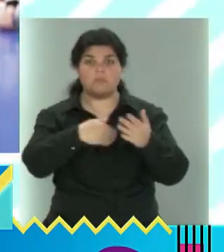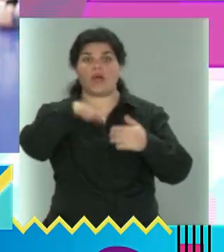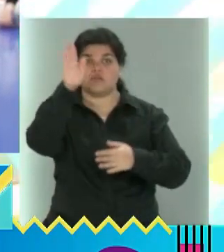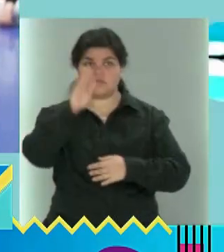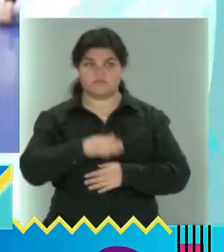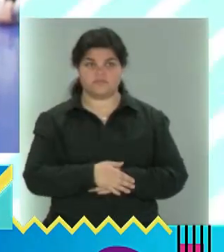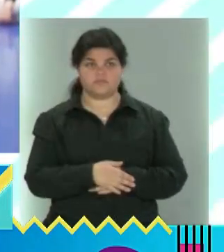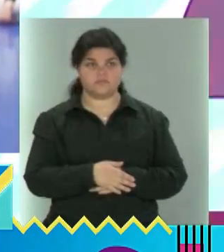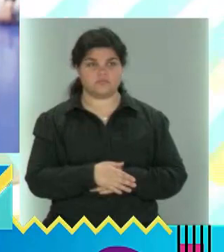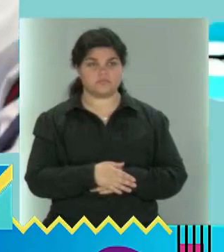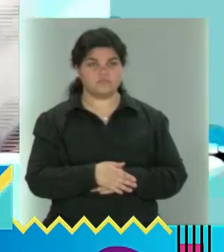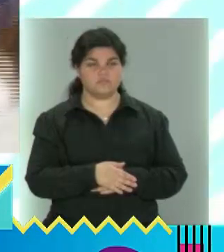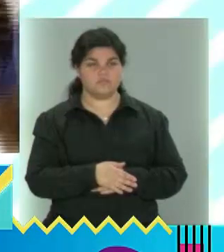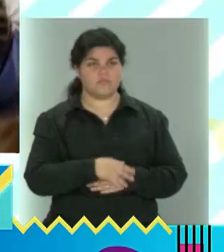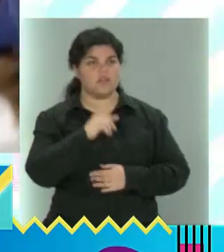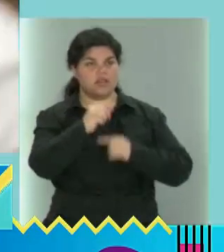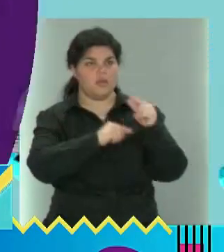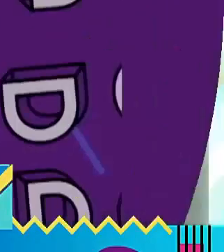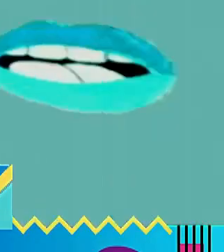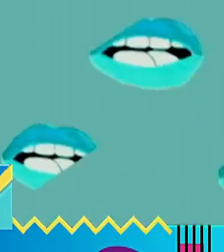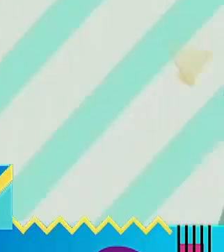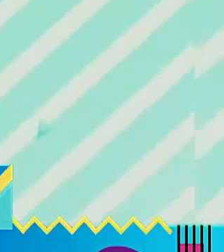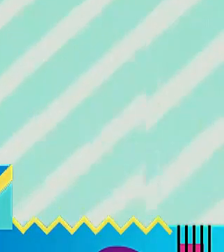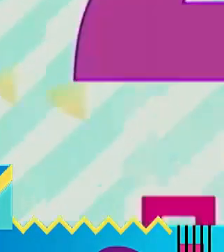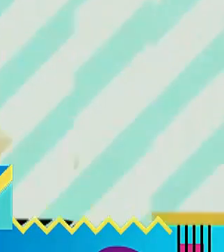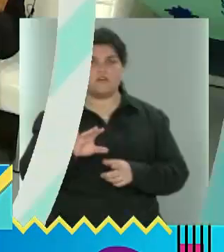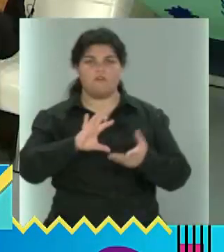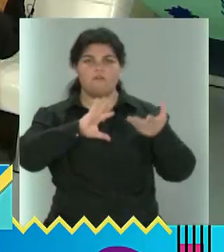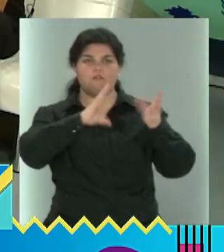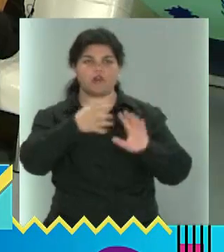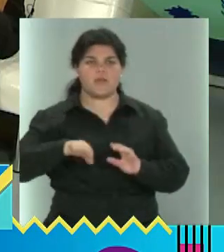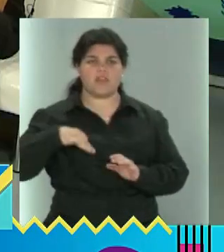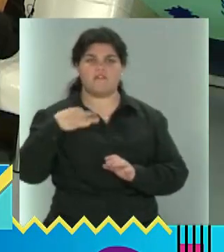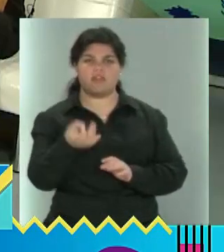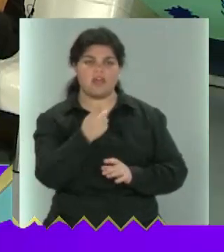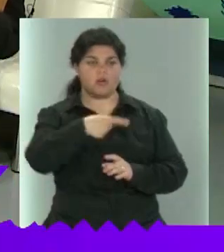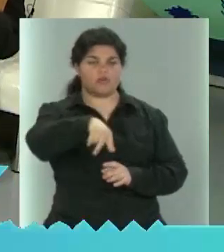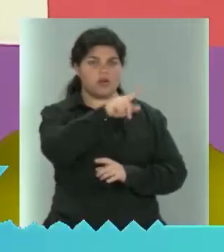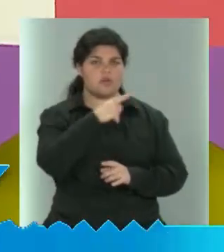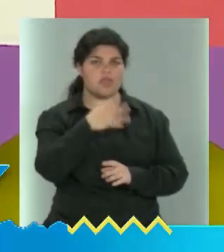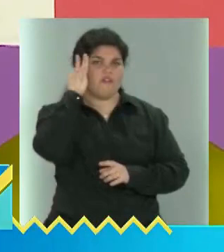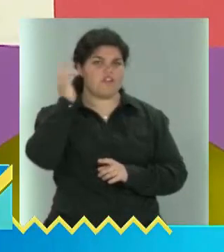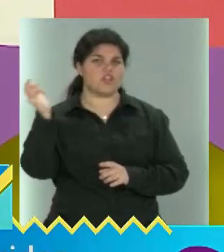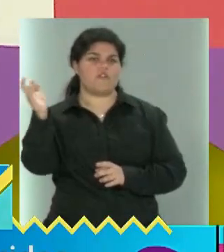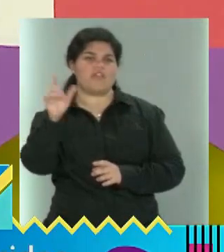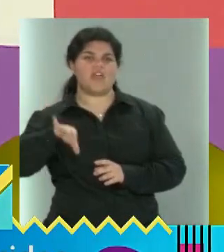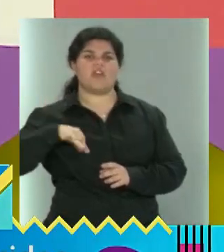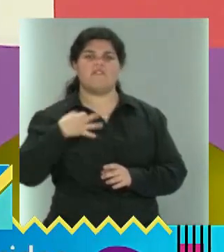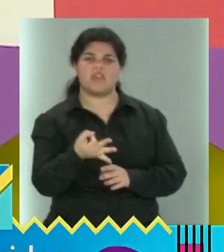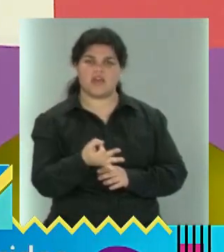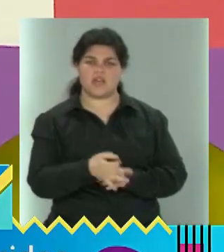viendo, otras formas de vida, filosofías de vida, como ellos nos decían, y que vienen de muy lejos, pero ya se empiezan a